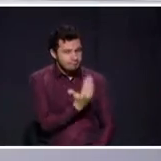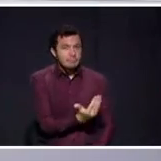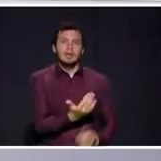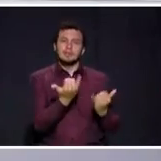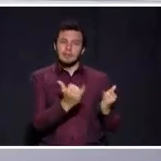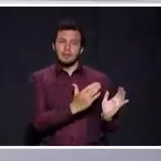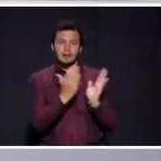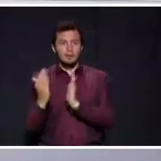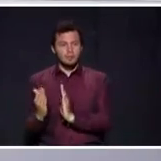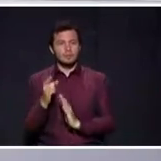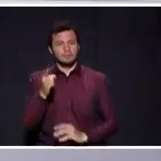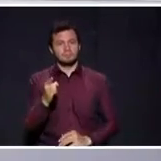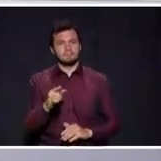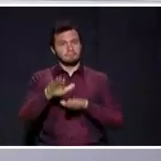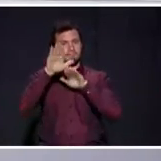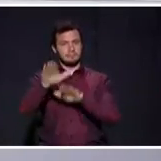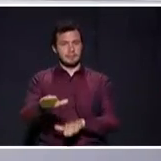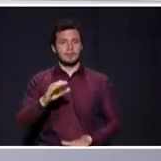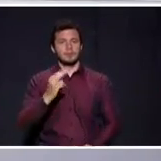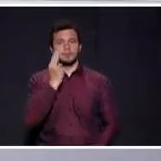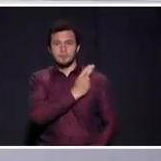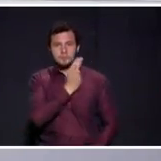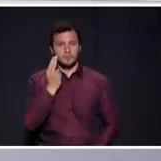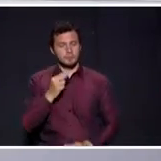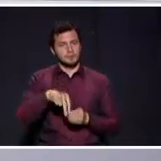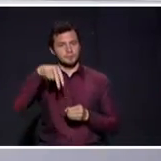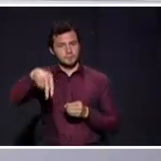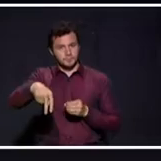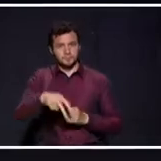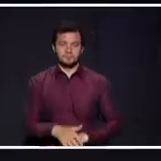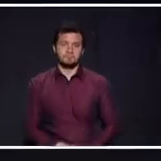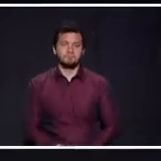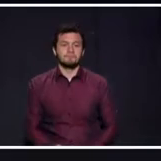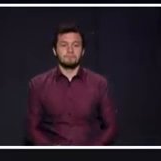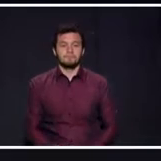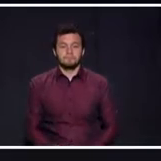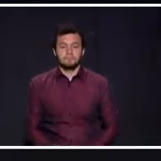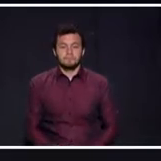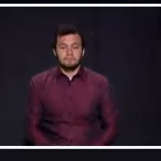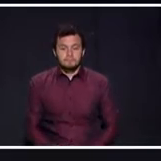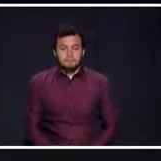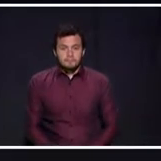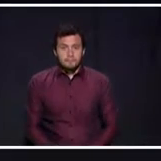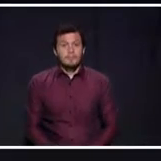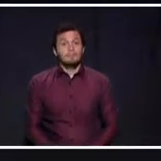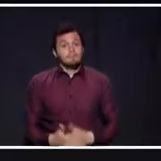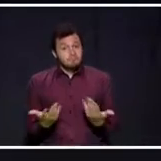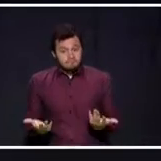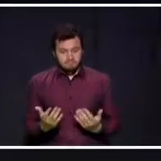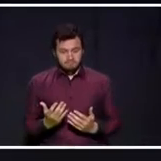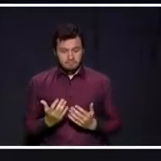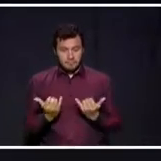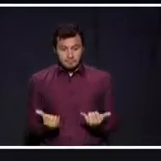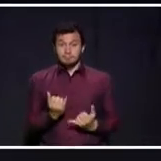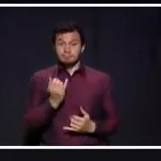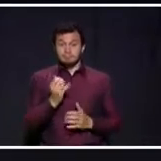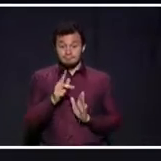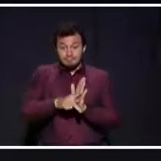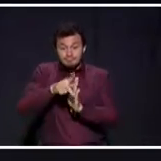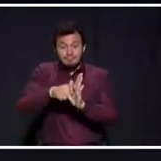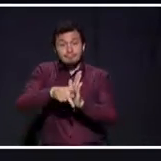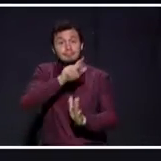movimiento compromiso ciudadano sin lugar a dudas el ferrocarril de antioquia es parte de nuestra identidad a mí no me extraña que en las 4 en